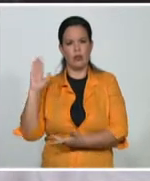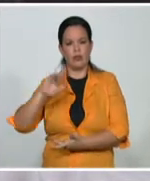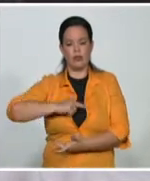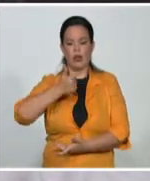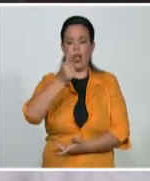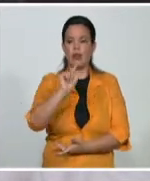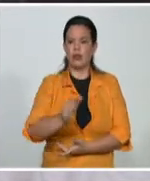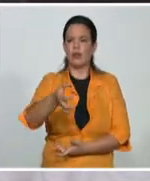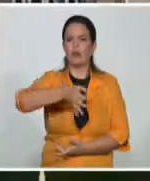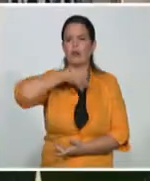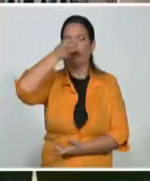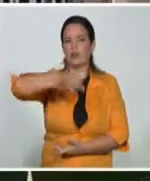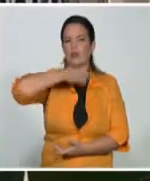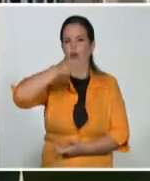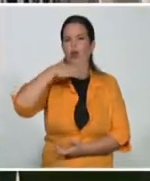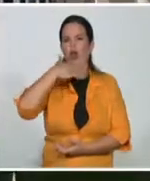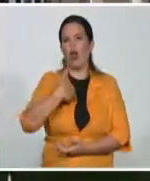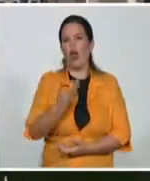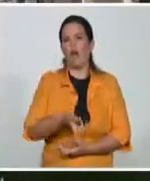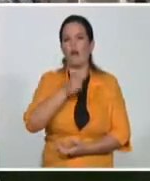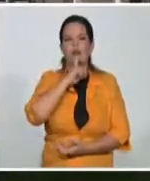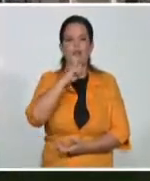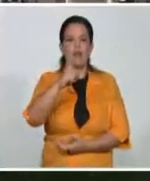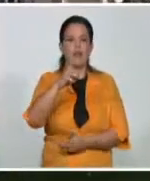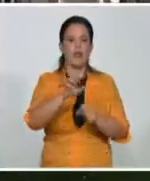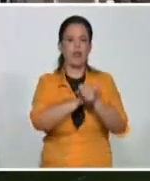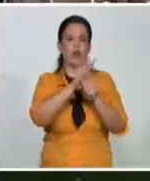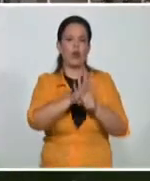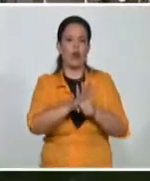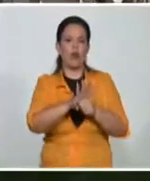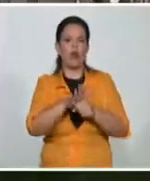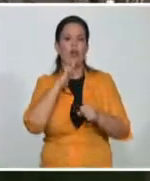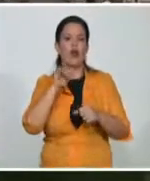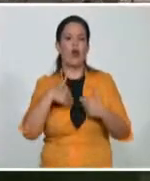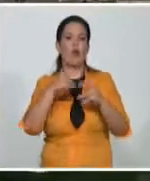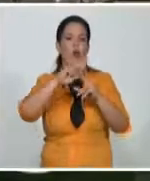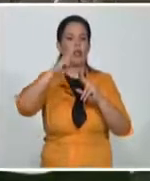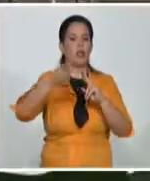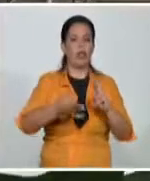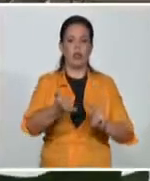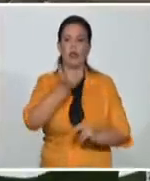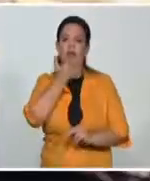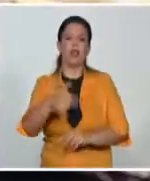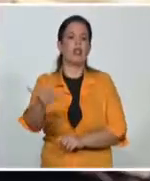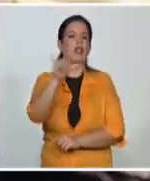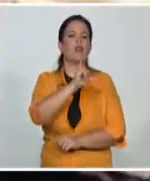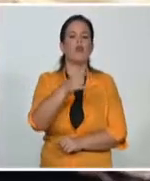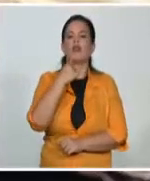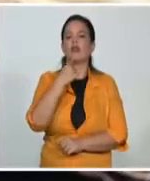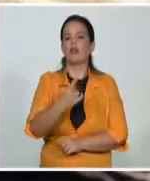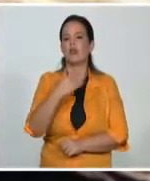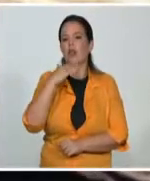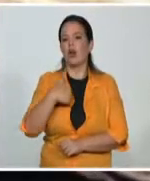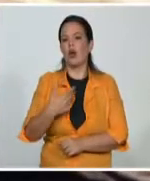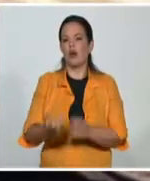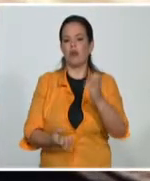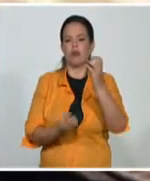que ha sido la pandemia de COVID-19 en el desarrollo del espectáculo. Expresó además que la impulsión creativa de los